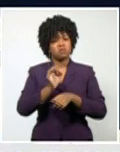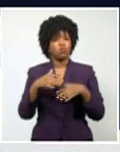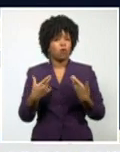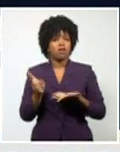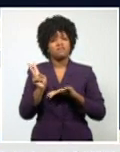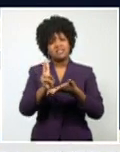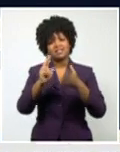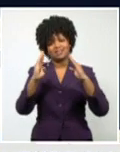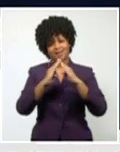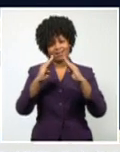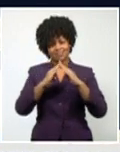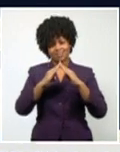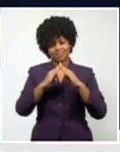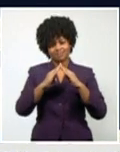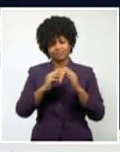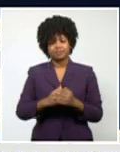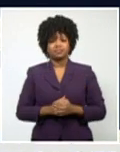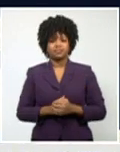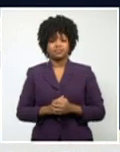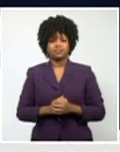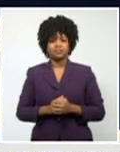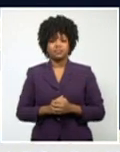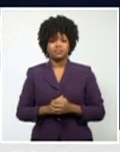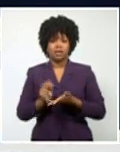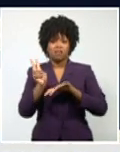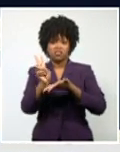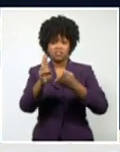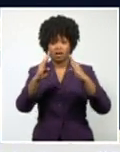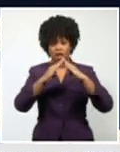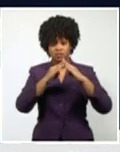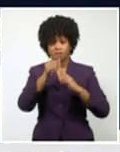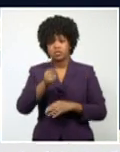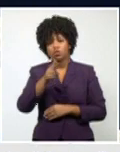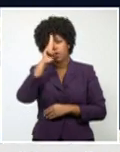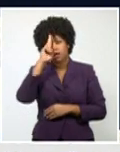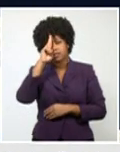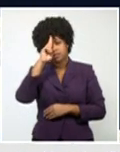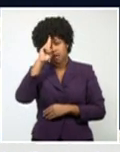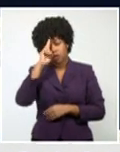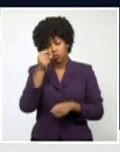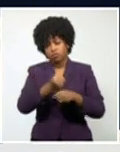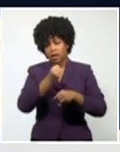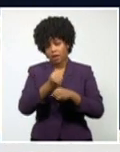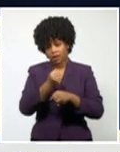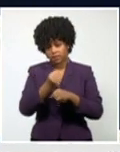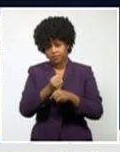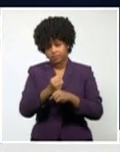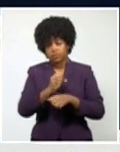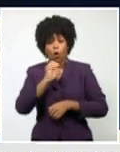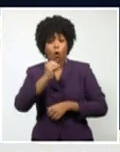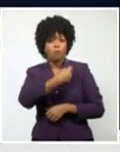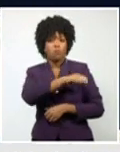autopesquisa, se hace pesquisa por el personal de salud, pero estamos hablando de la autopesquisa que la población